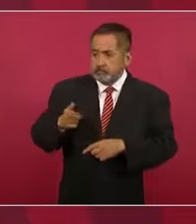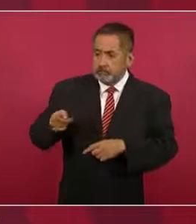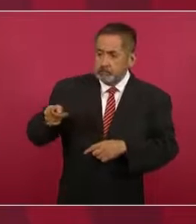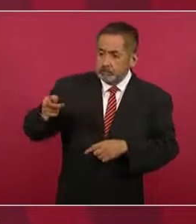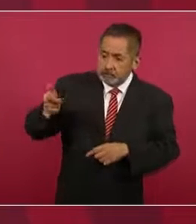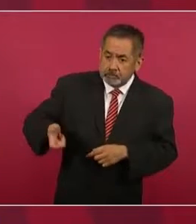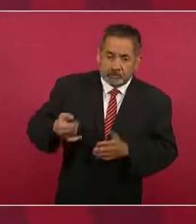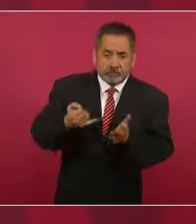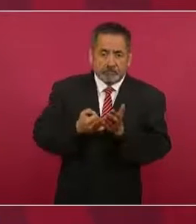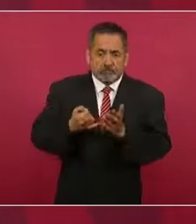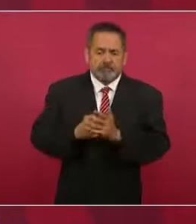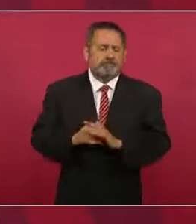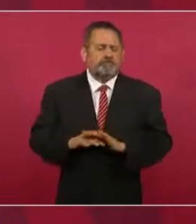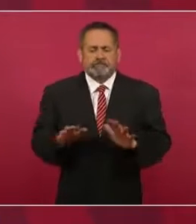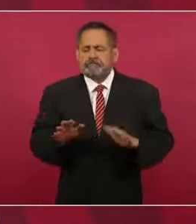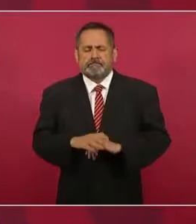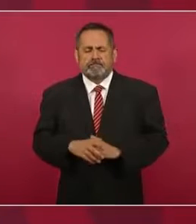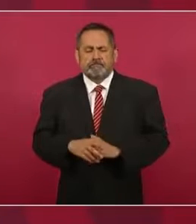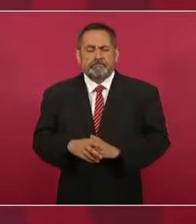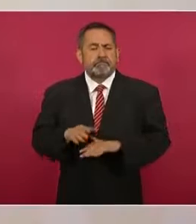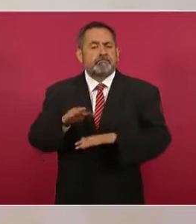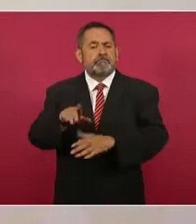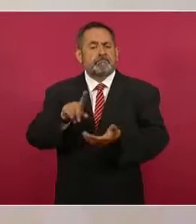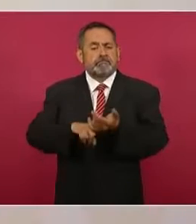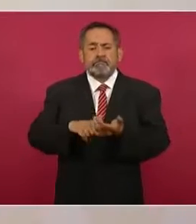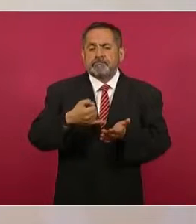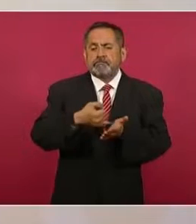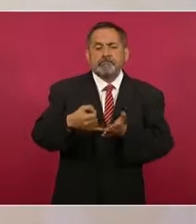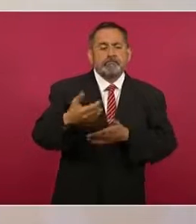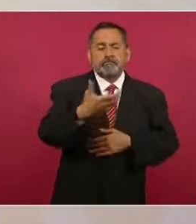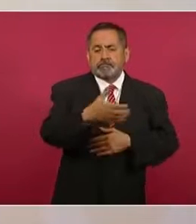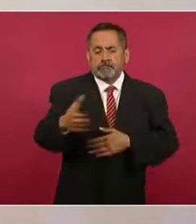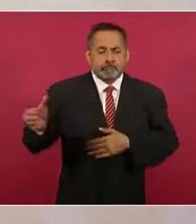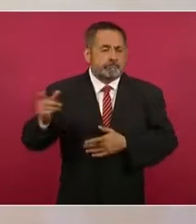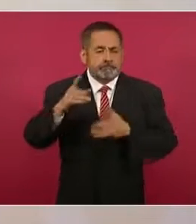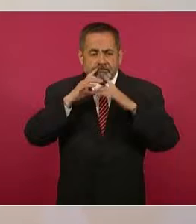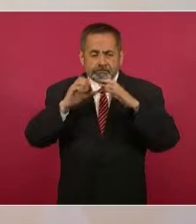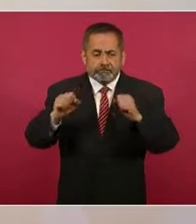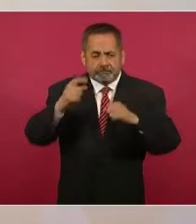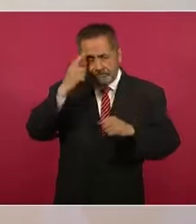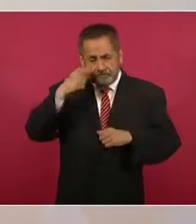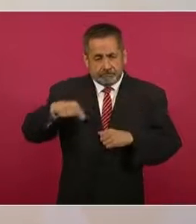productos agrícolas y para la ganadería.